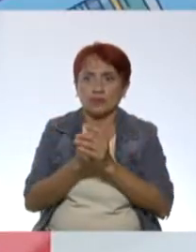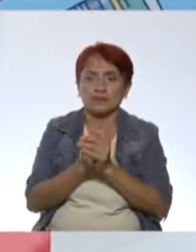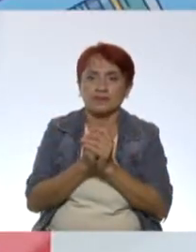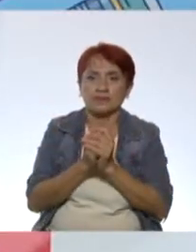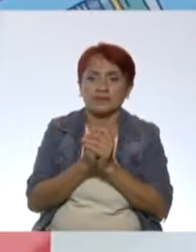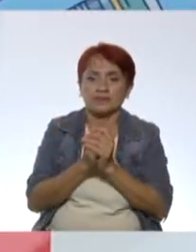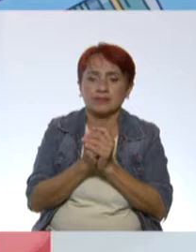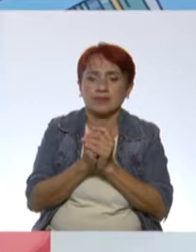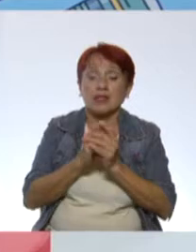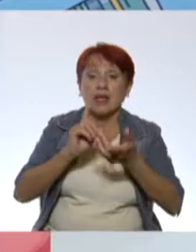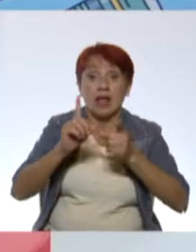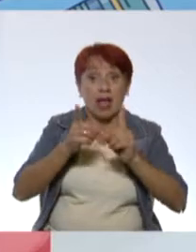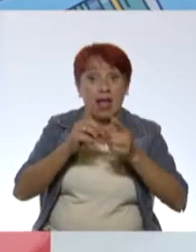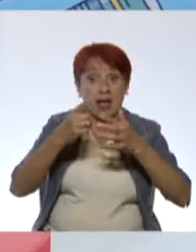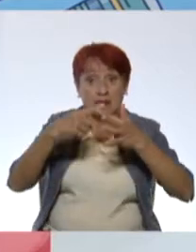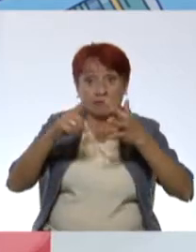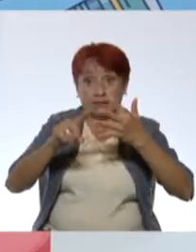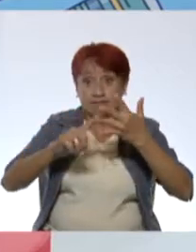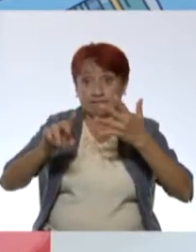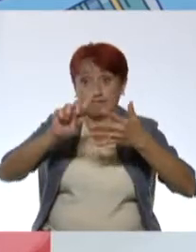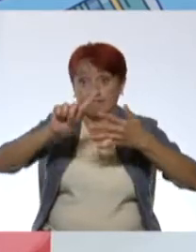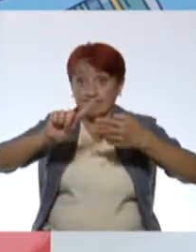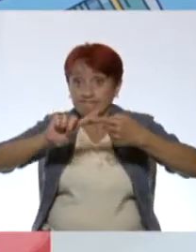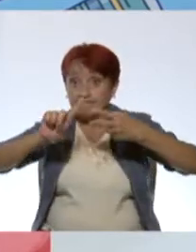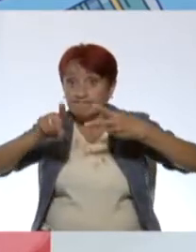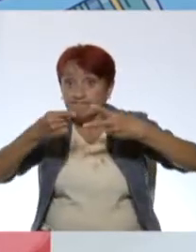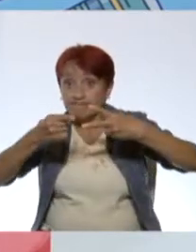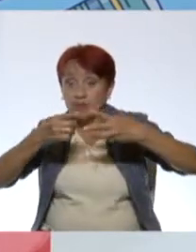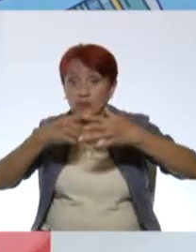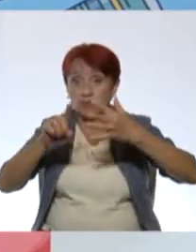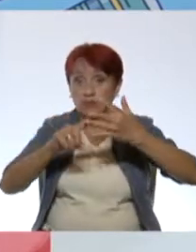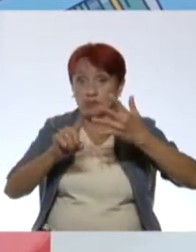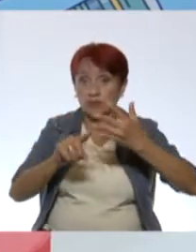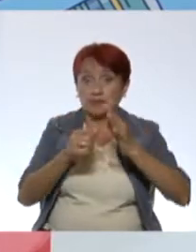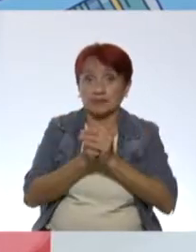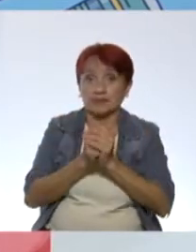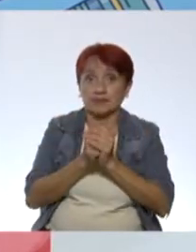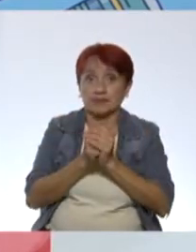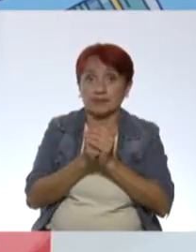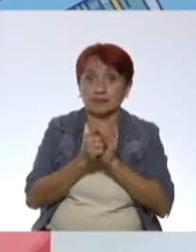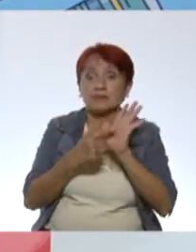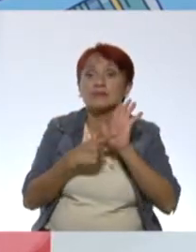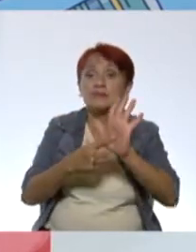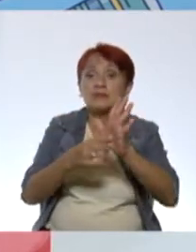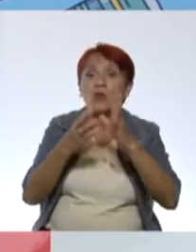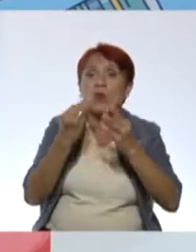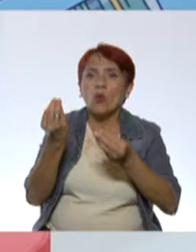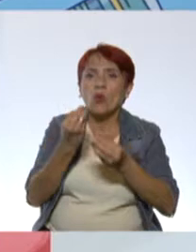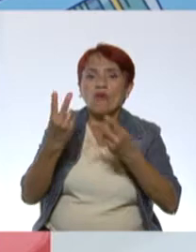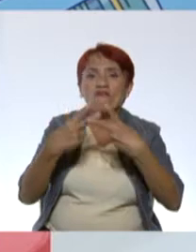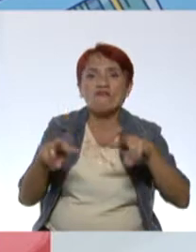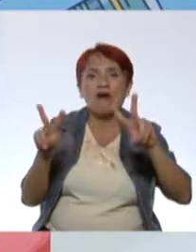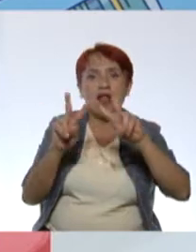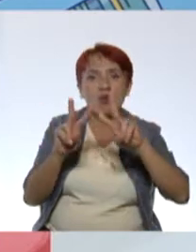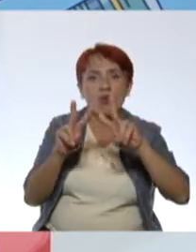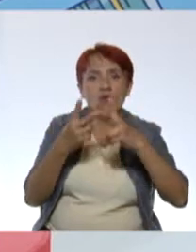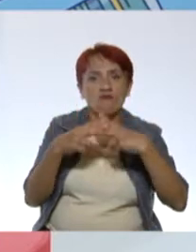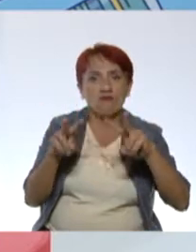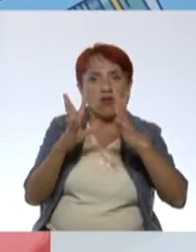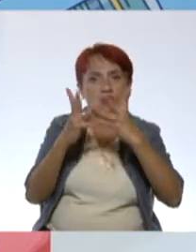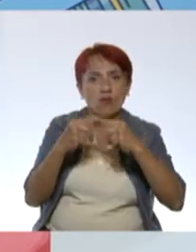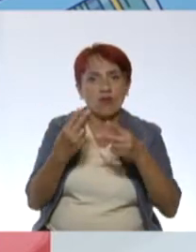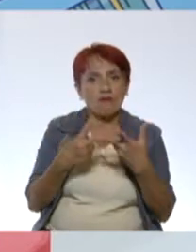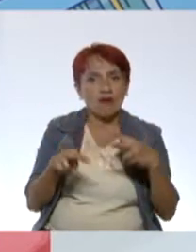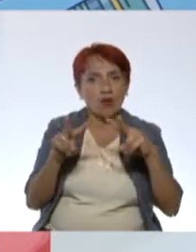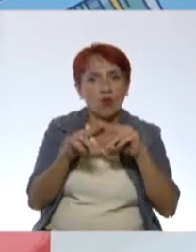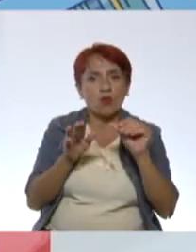carácter no periódico. Esas de carácter no periódico son esas que se presentan con valores, algunos